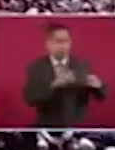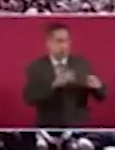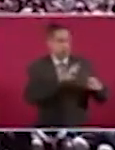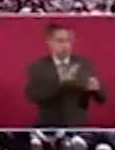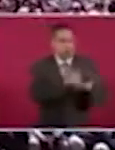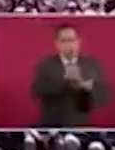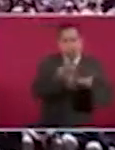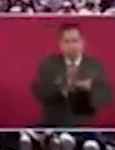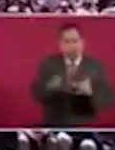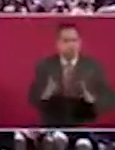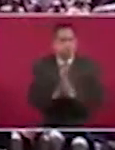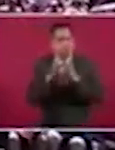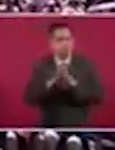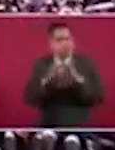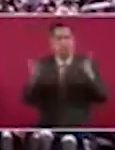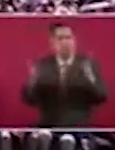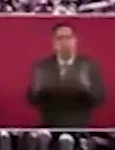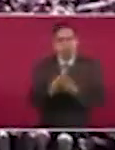muy difícil, ¿no? Nos tocó